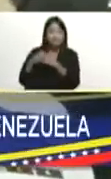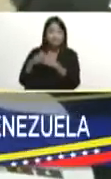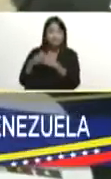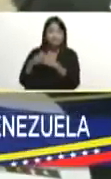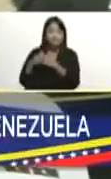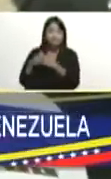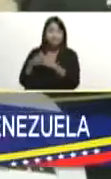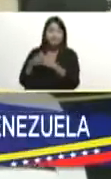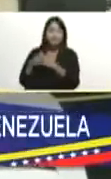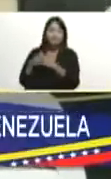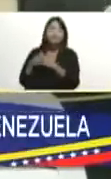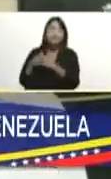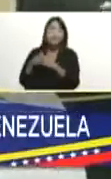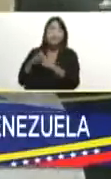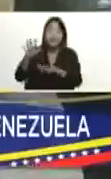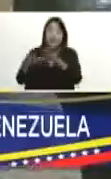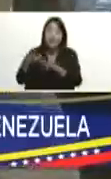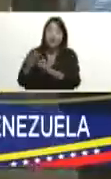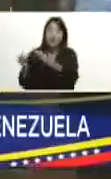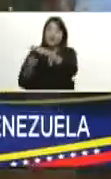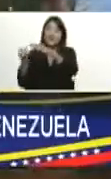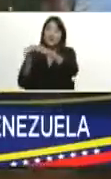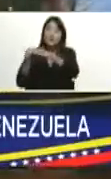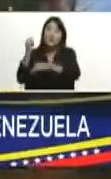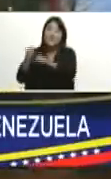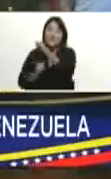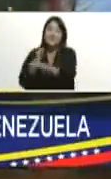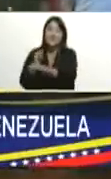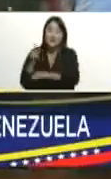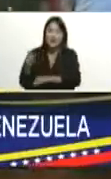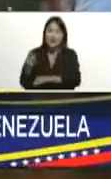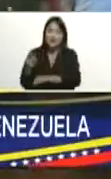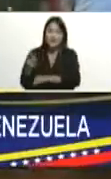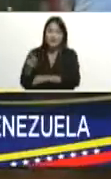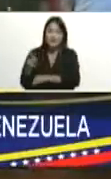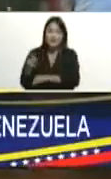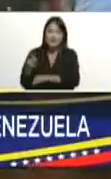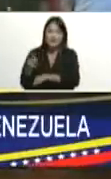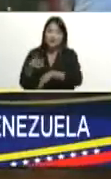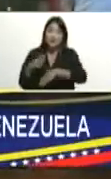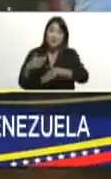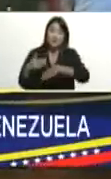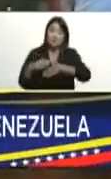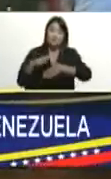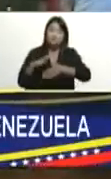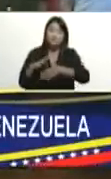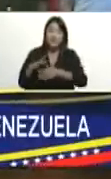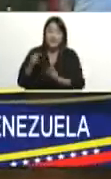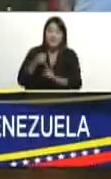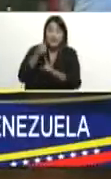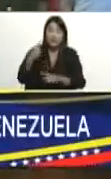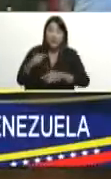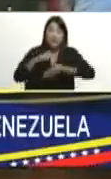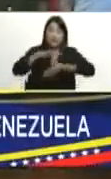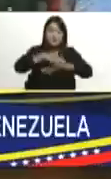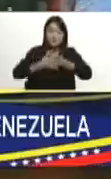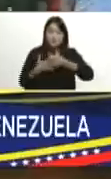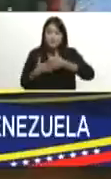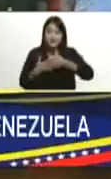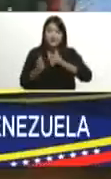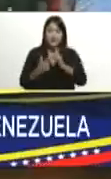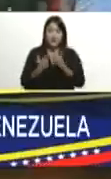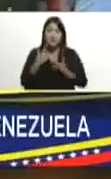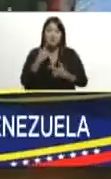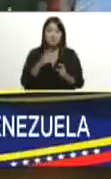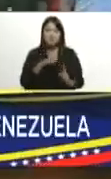organismos multilaterales internacionales con incidencia en la región, que cuestionando las decisiones de los poderes